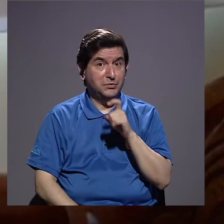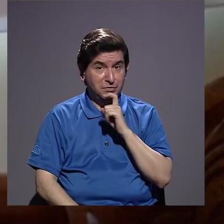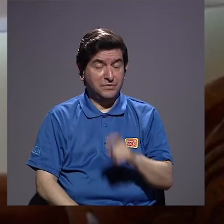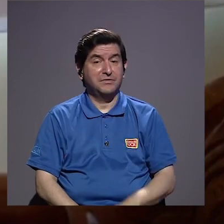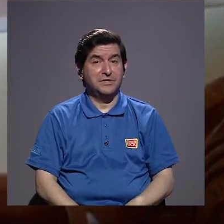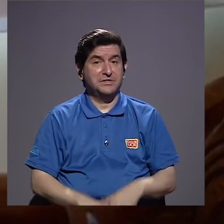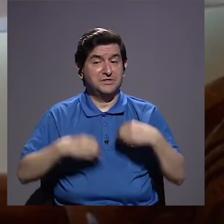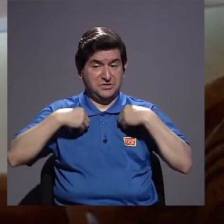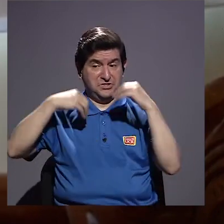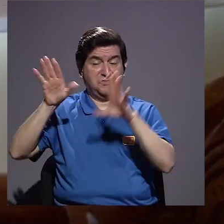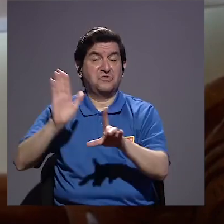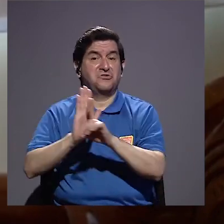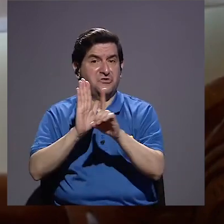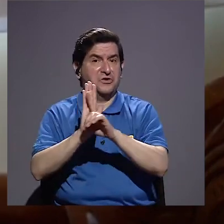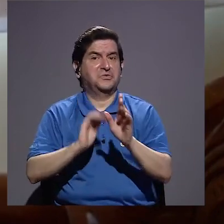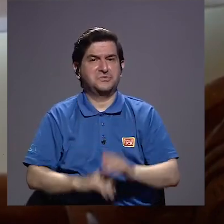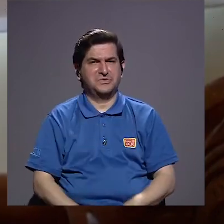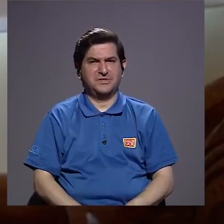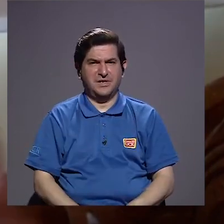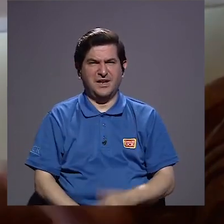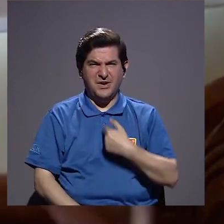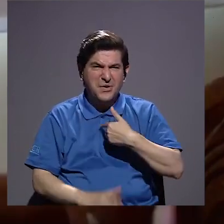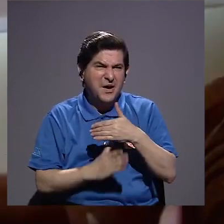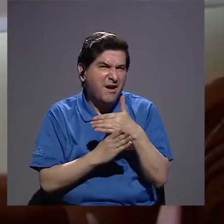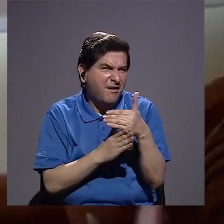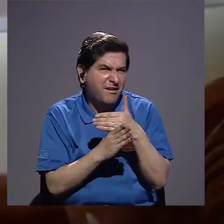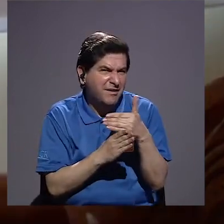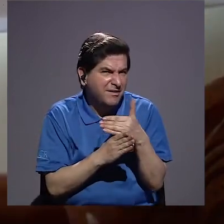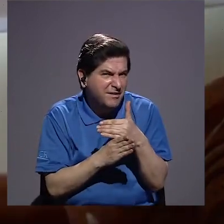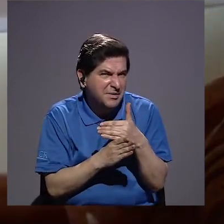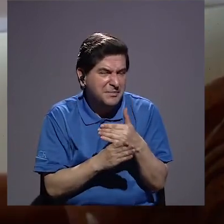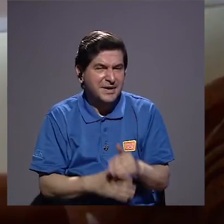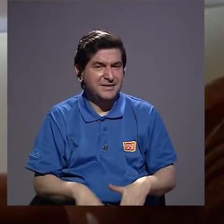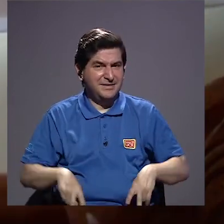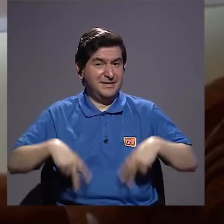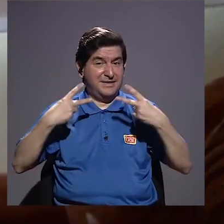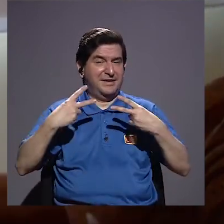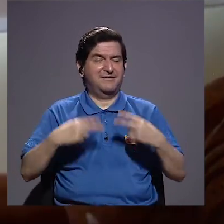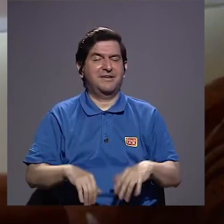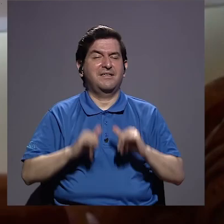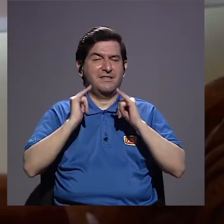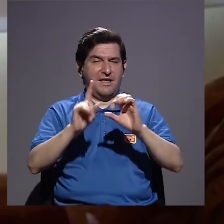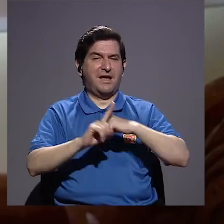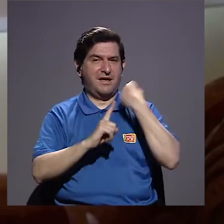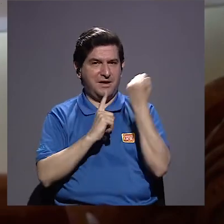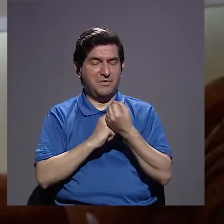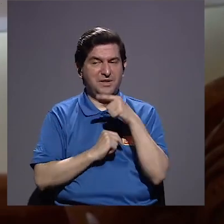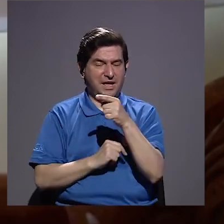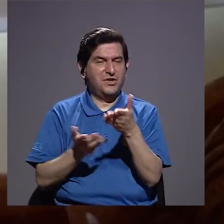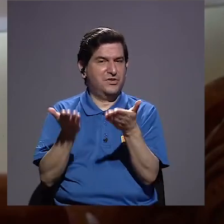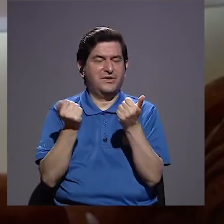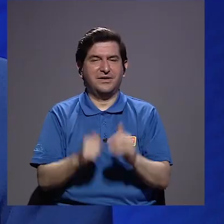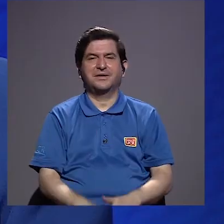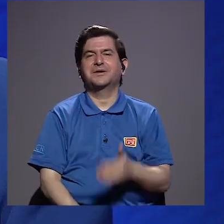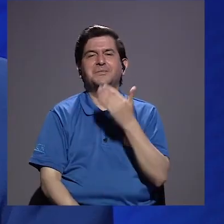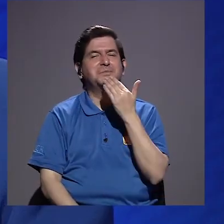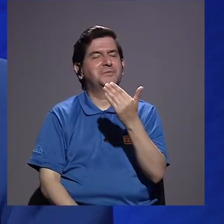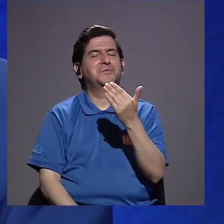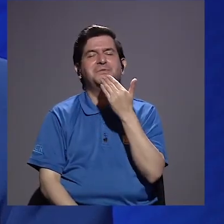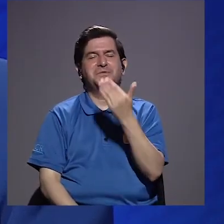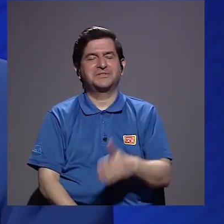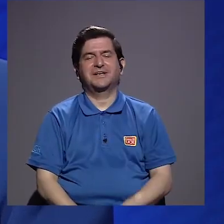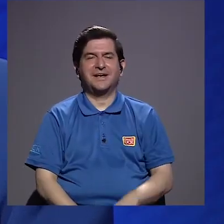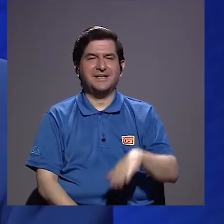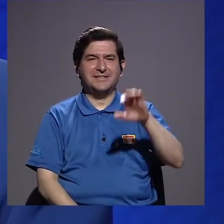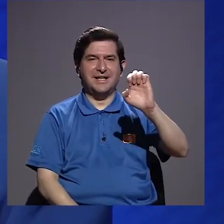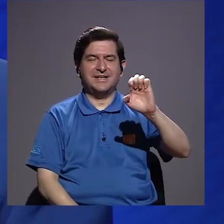difícil renunciar a derechos, ¿verdad? Es muy difícil compartir la vida en igualdad de condiciones. Muchísimas